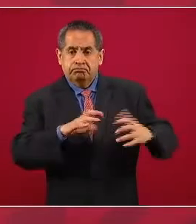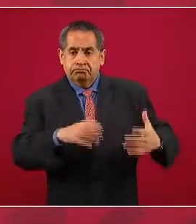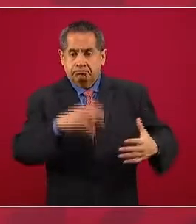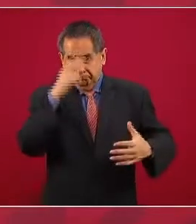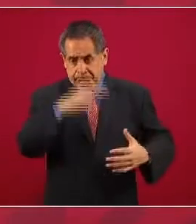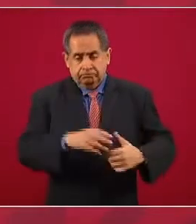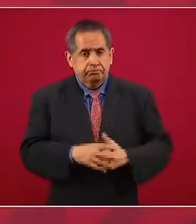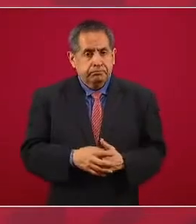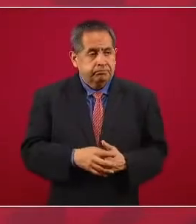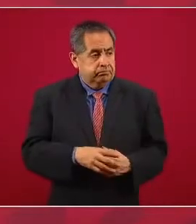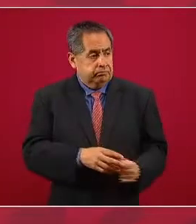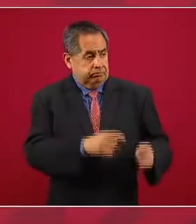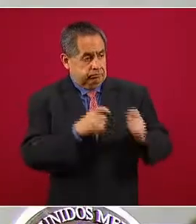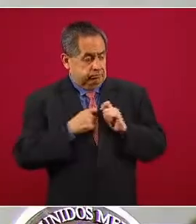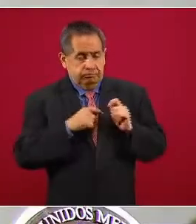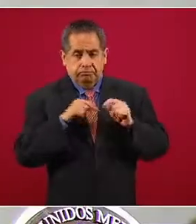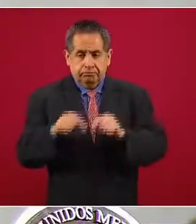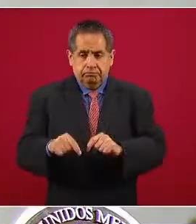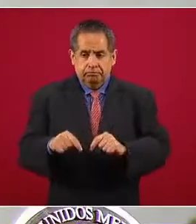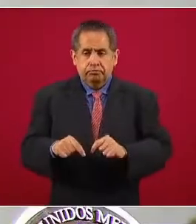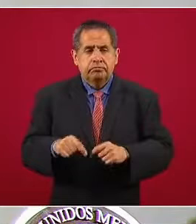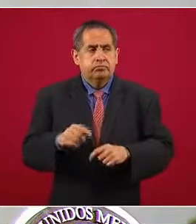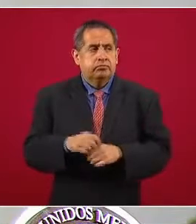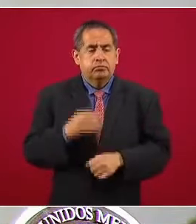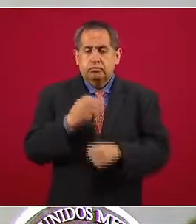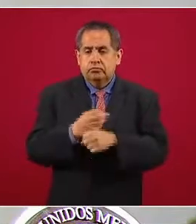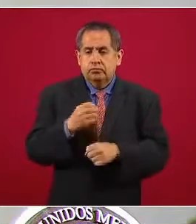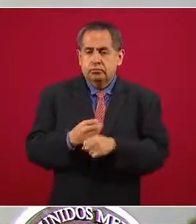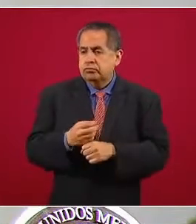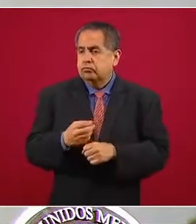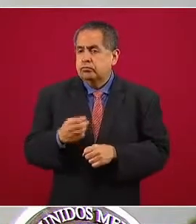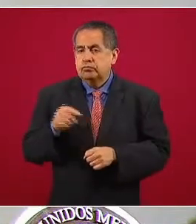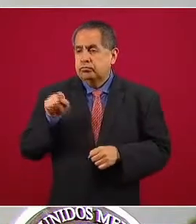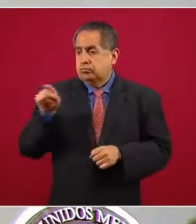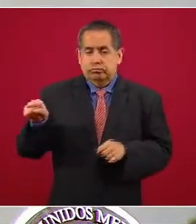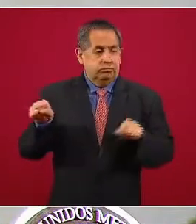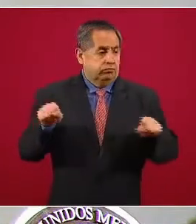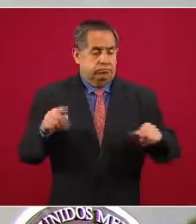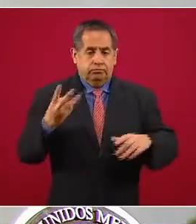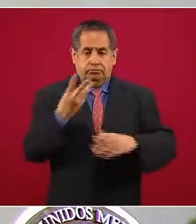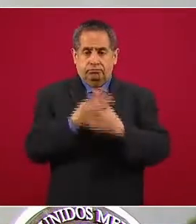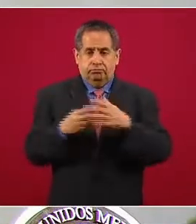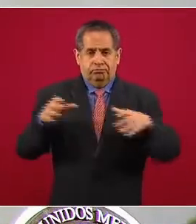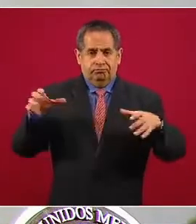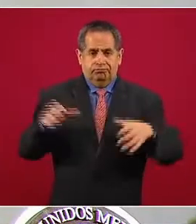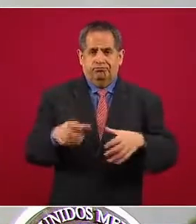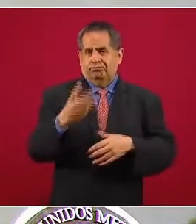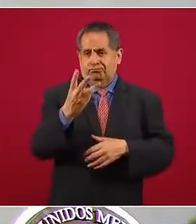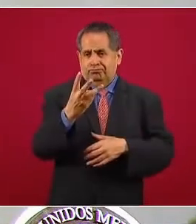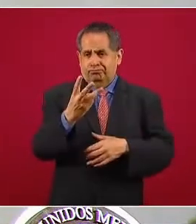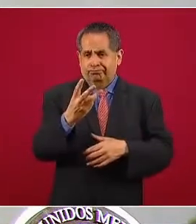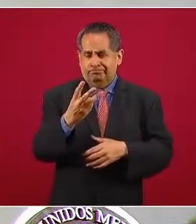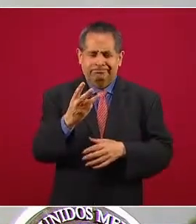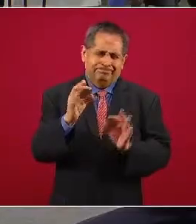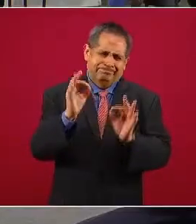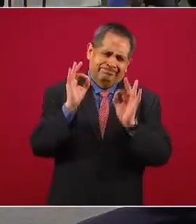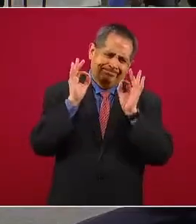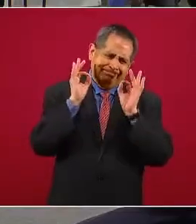Estar nuevamente en lo que es el tripartismo, como estamos hoy, es muy importante